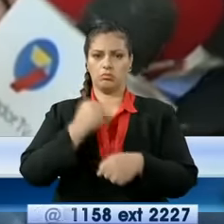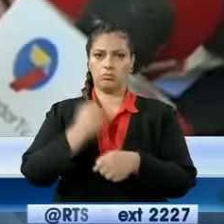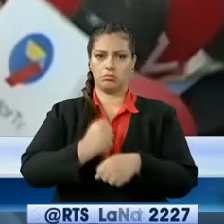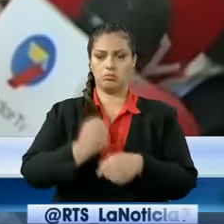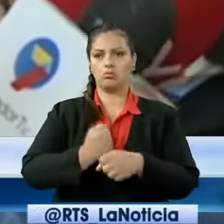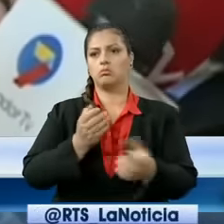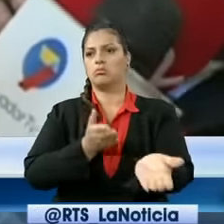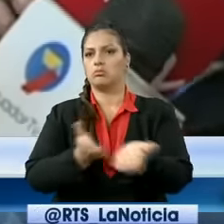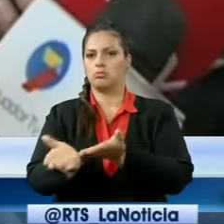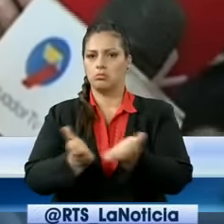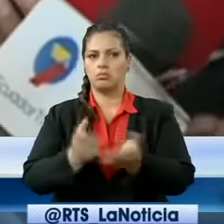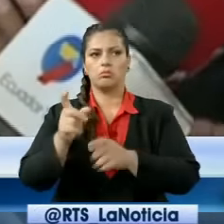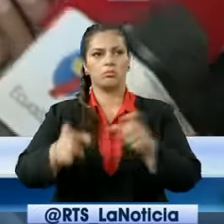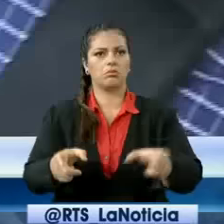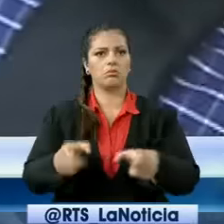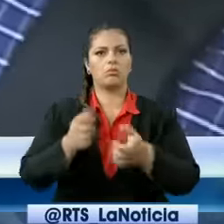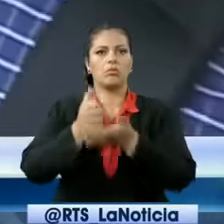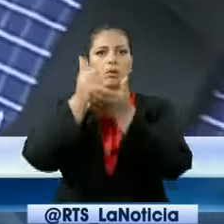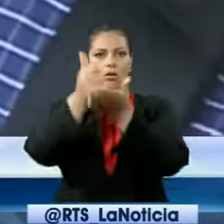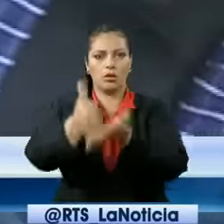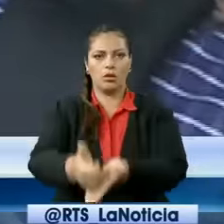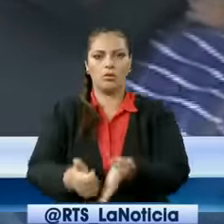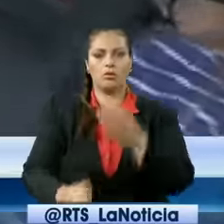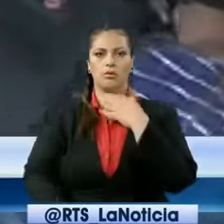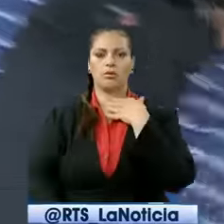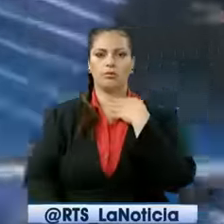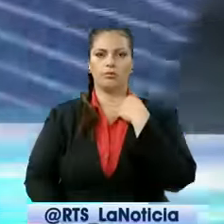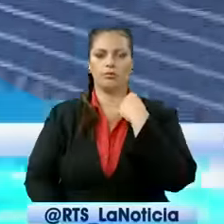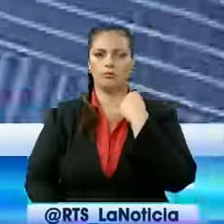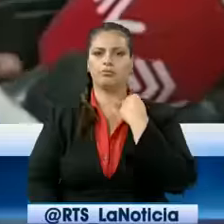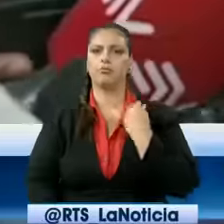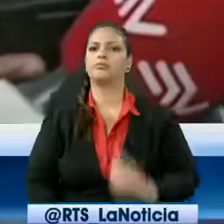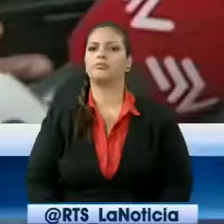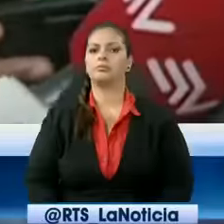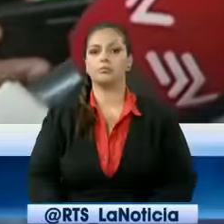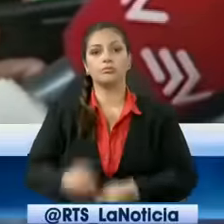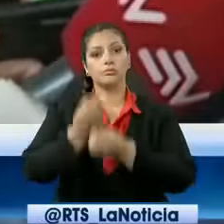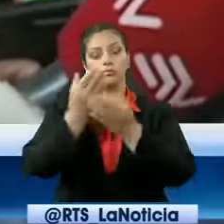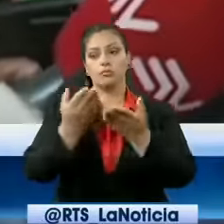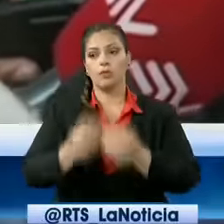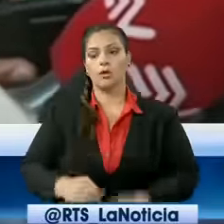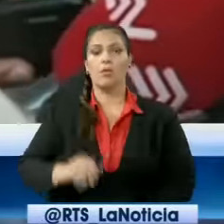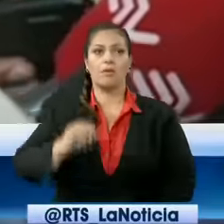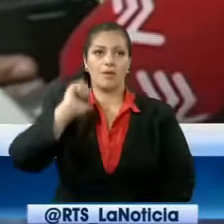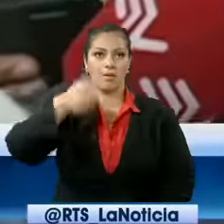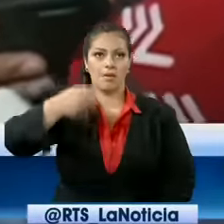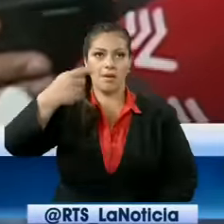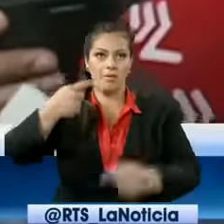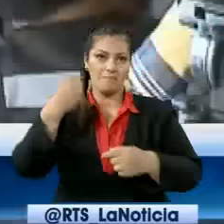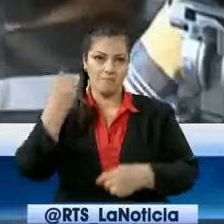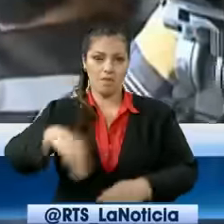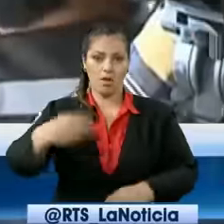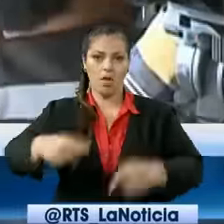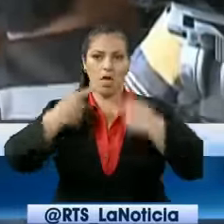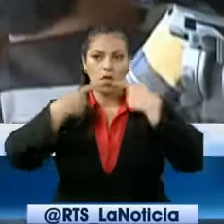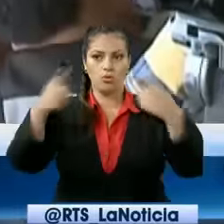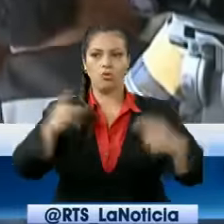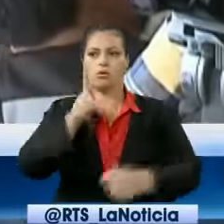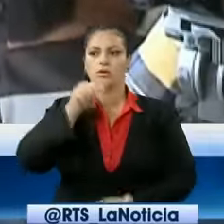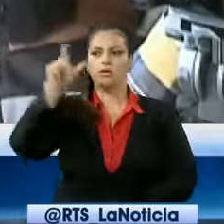a la defensa, sobre todo de sus intereses. Se refirió a la designación de su binomio. Anuncia que este miércoles lo presentará oficialmente, aunque no